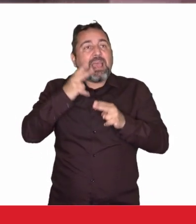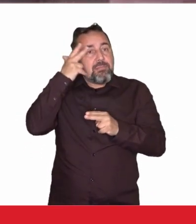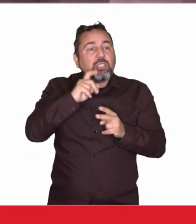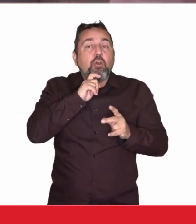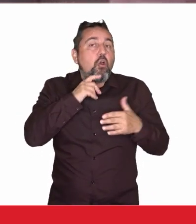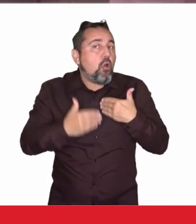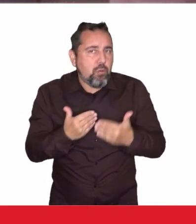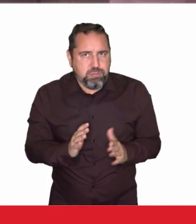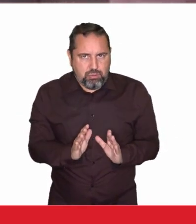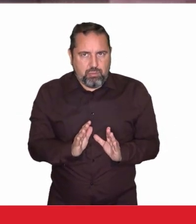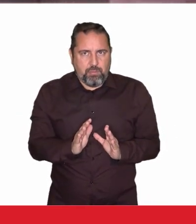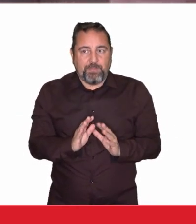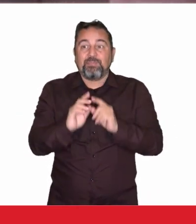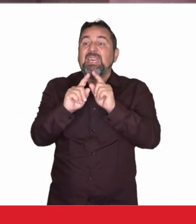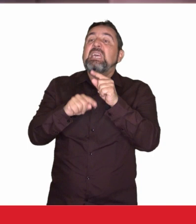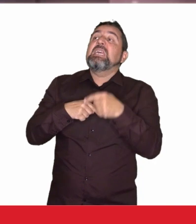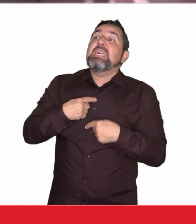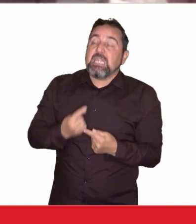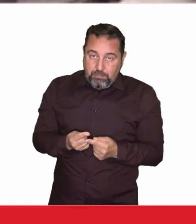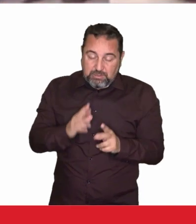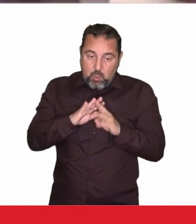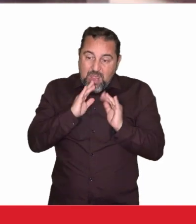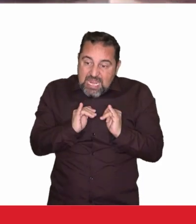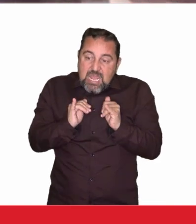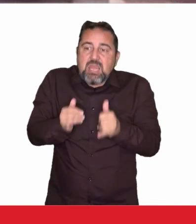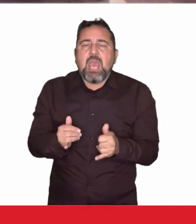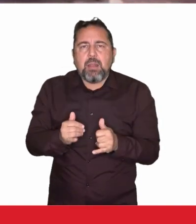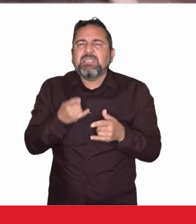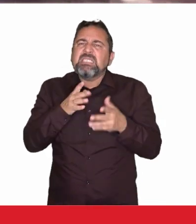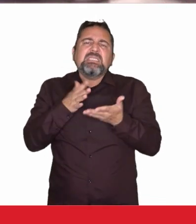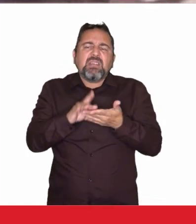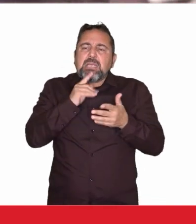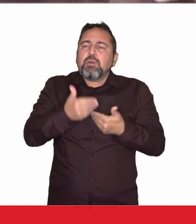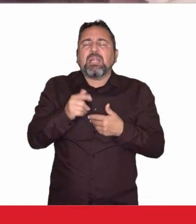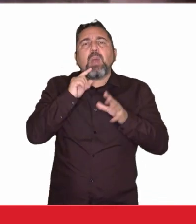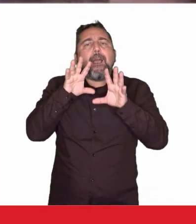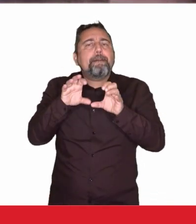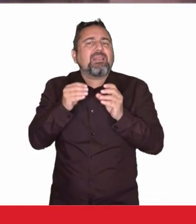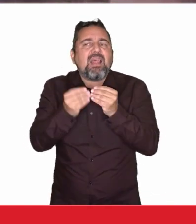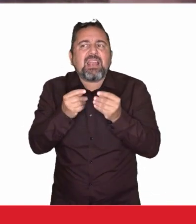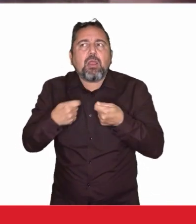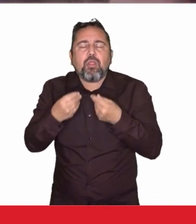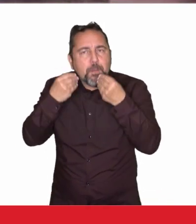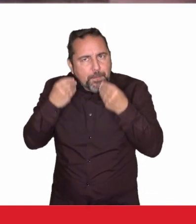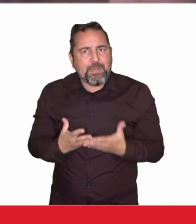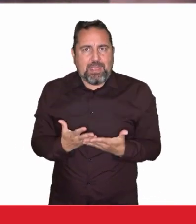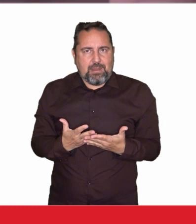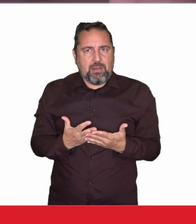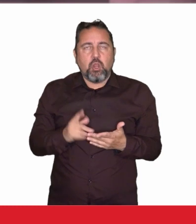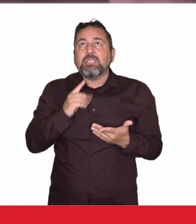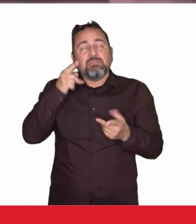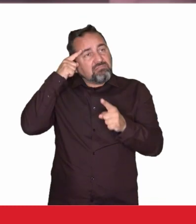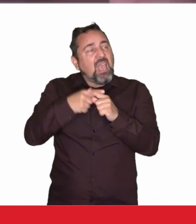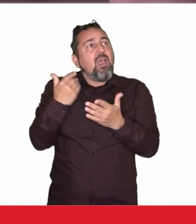las hipótesis del negocio. ¿Vale? Y, como decía, en la fase inicial, lo importante es que aprendas a hacer tu negocio